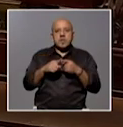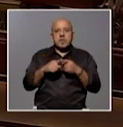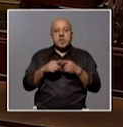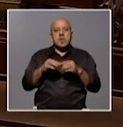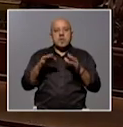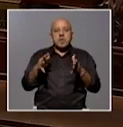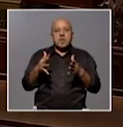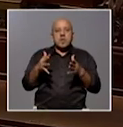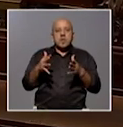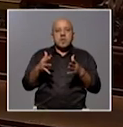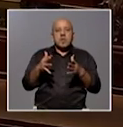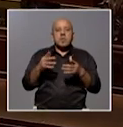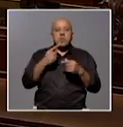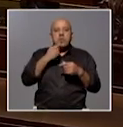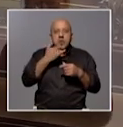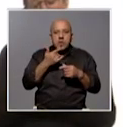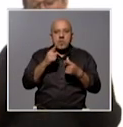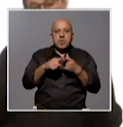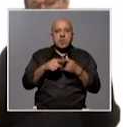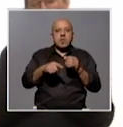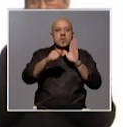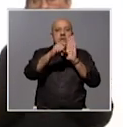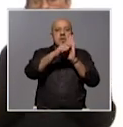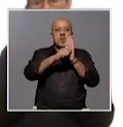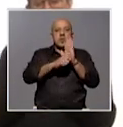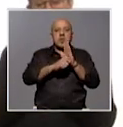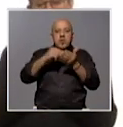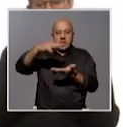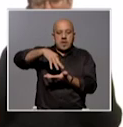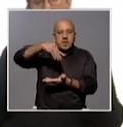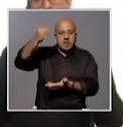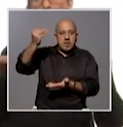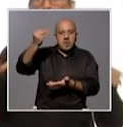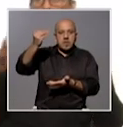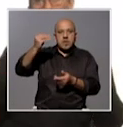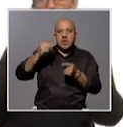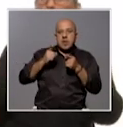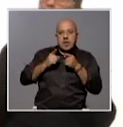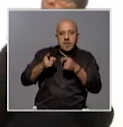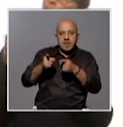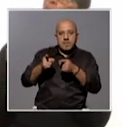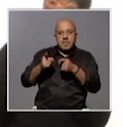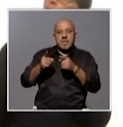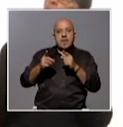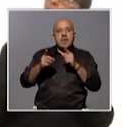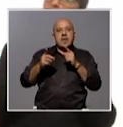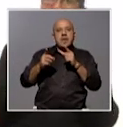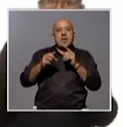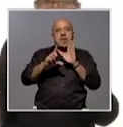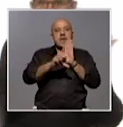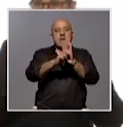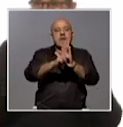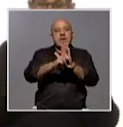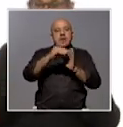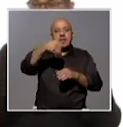ir por otro por otra vida por ejemplo los artículos de ante él van a ser incluidos en la ley de medios que es un proyecto de ley que ya había